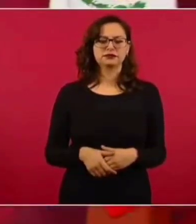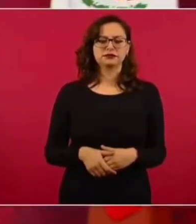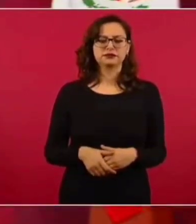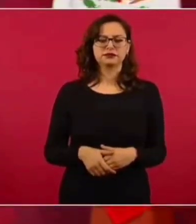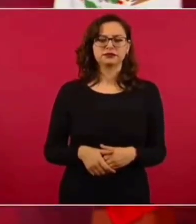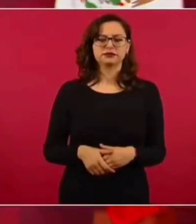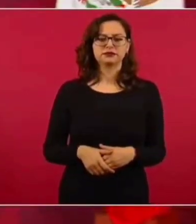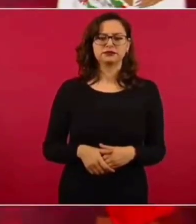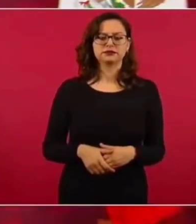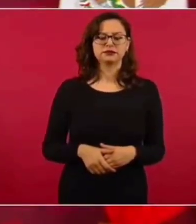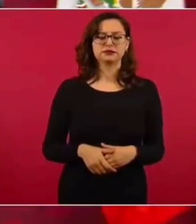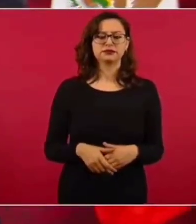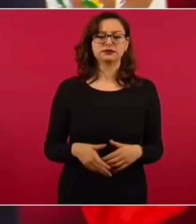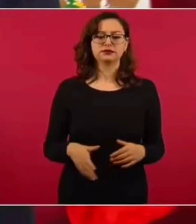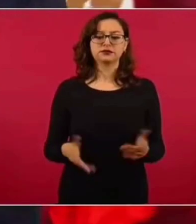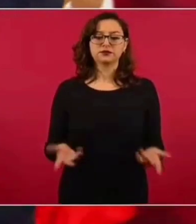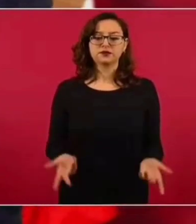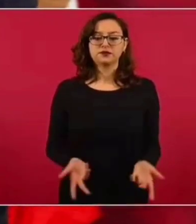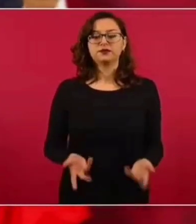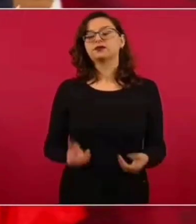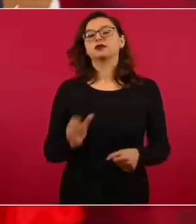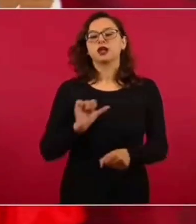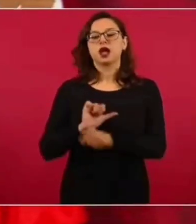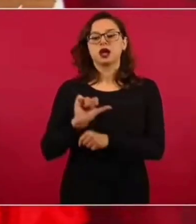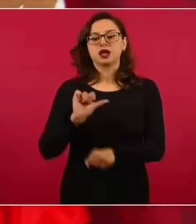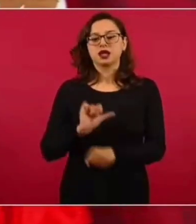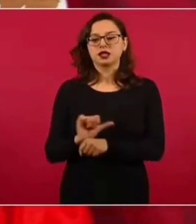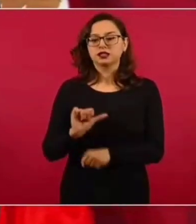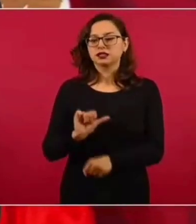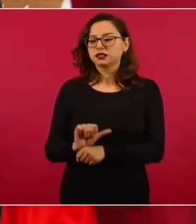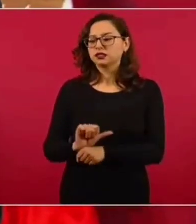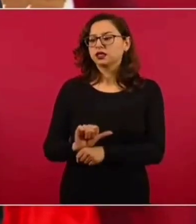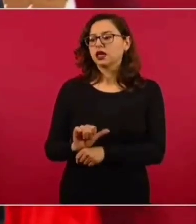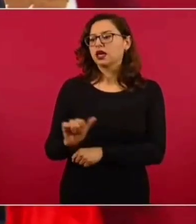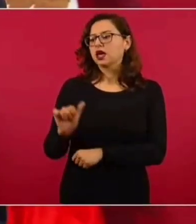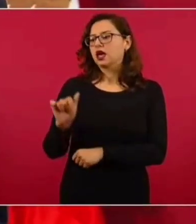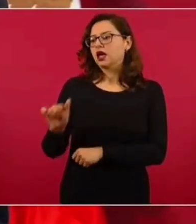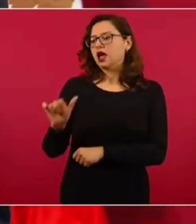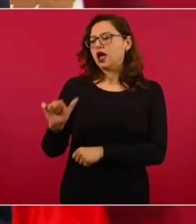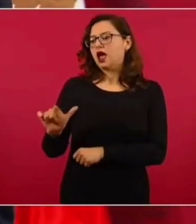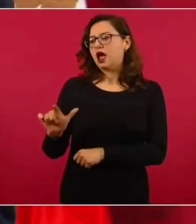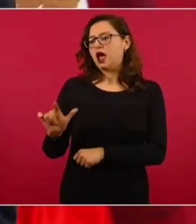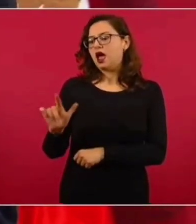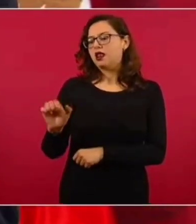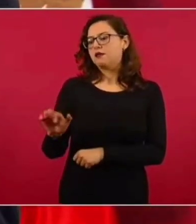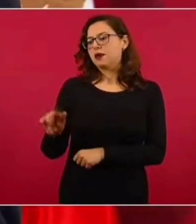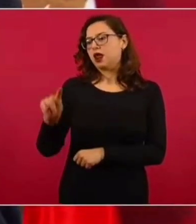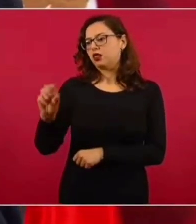En el caso de Argentina, Alberto Fernández es nuestro hermano.